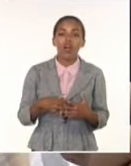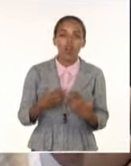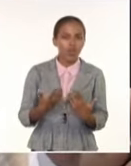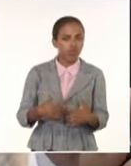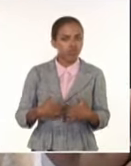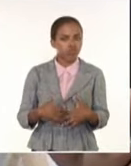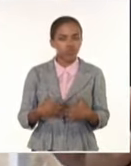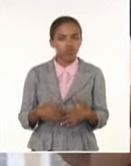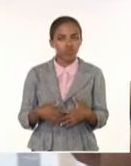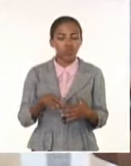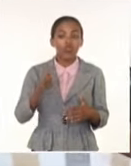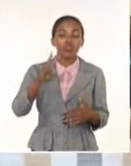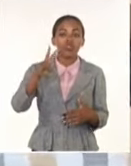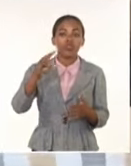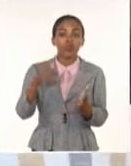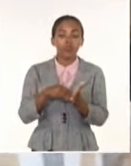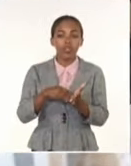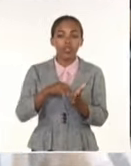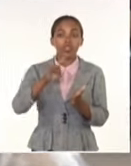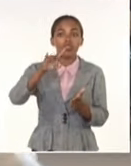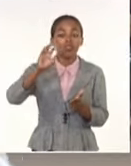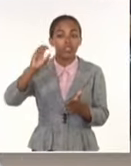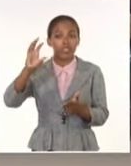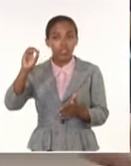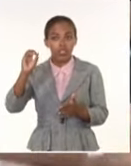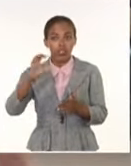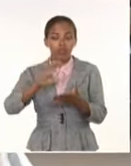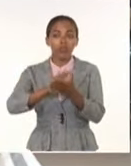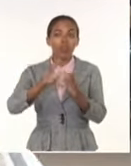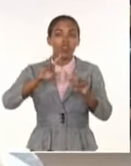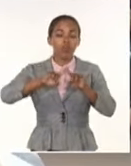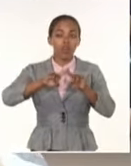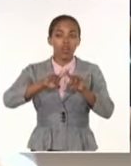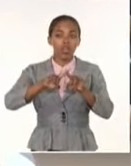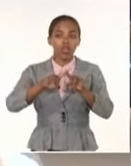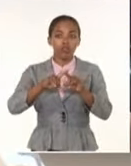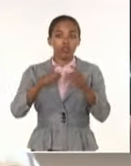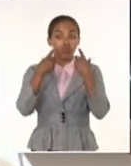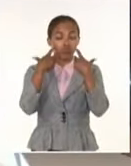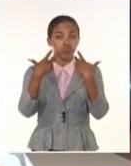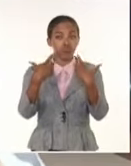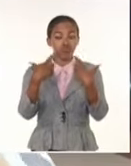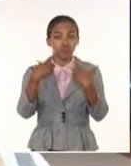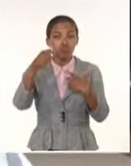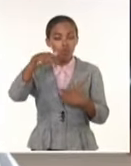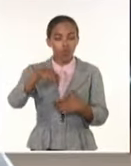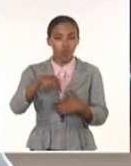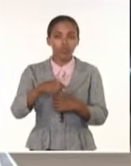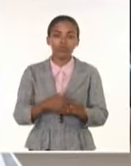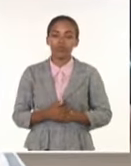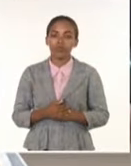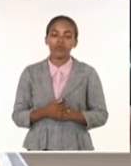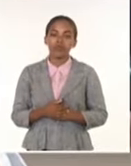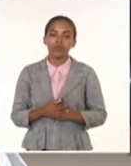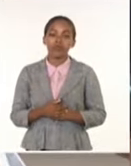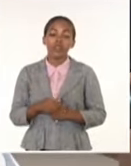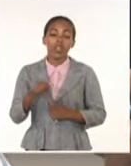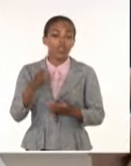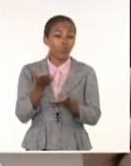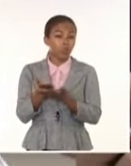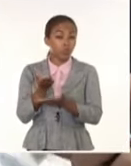2.320 megawatts y 2.900 megawatts de máxima demanda. La máxima demanda que estamos pronosticando para el día de hoy también es una